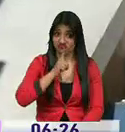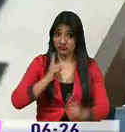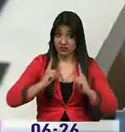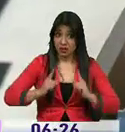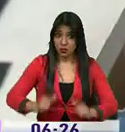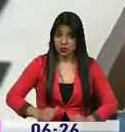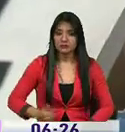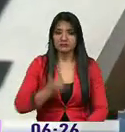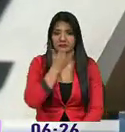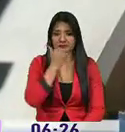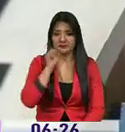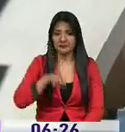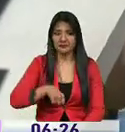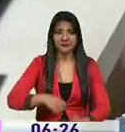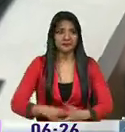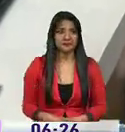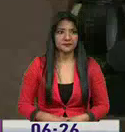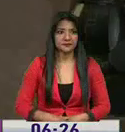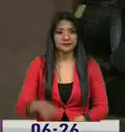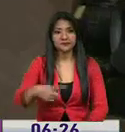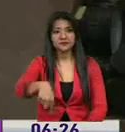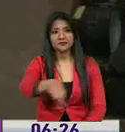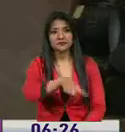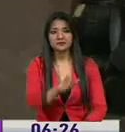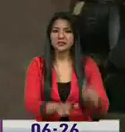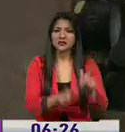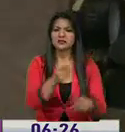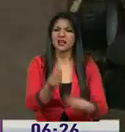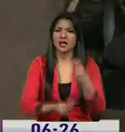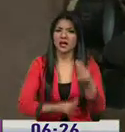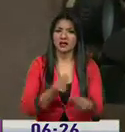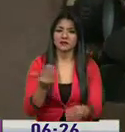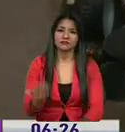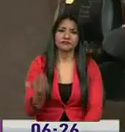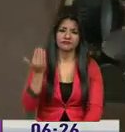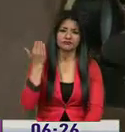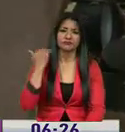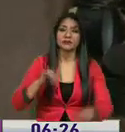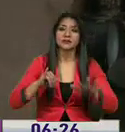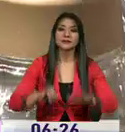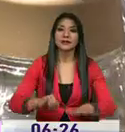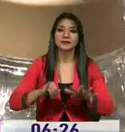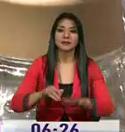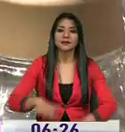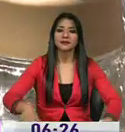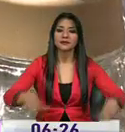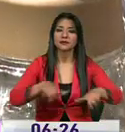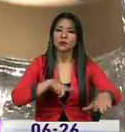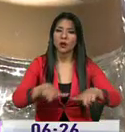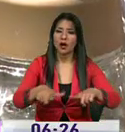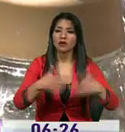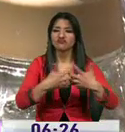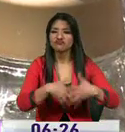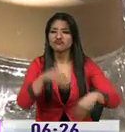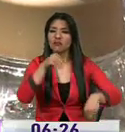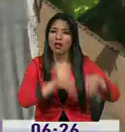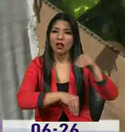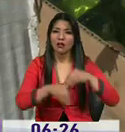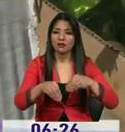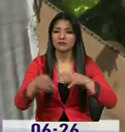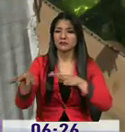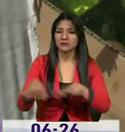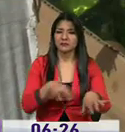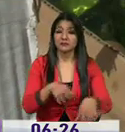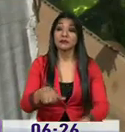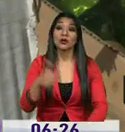Los delincuentes dedicados a esta actividad, indicó la policía, habrían actuado durante unos 6 meses en este sitio. Se conoce que existirían otros inmuebles